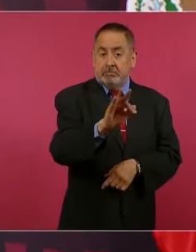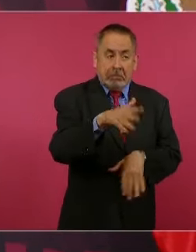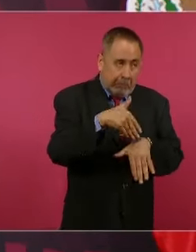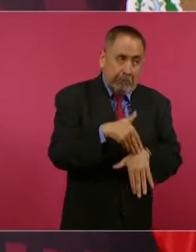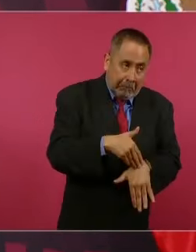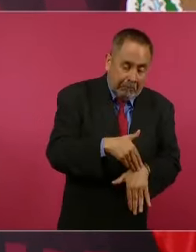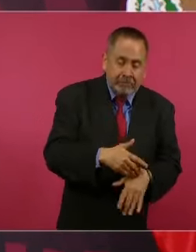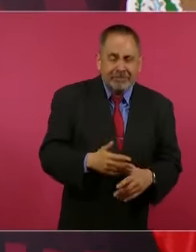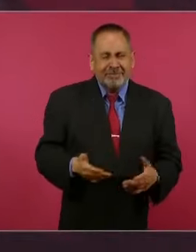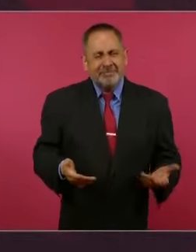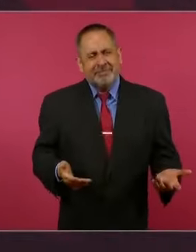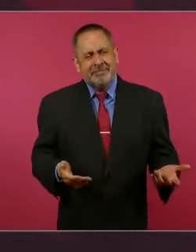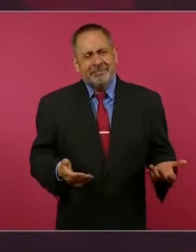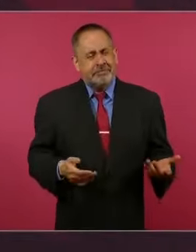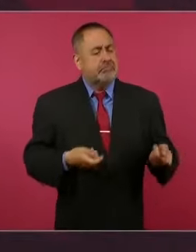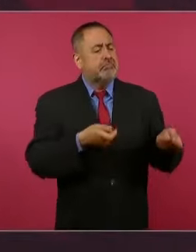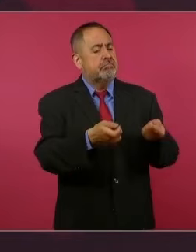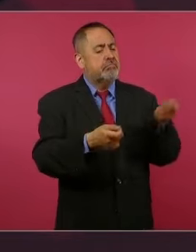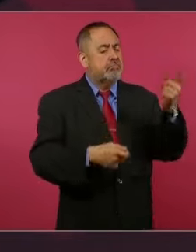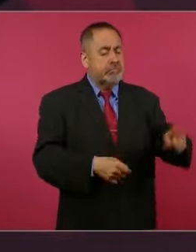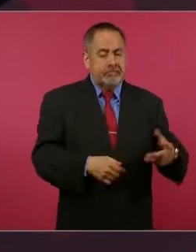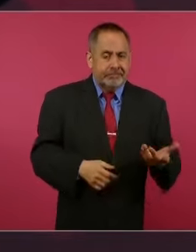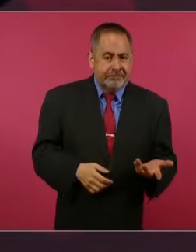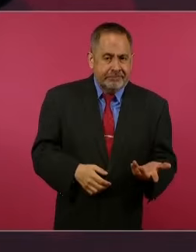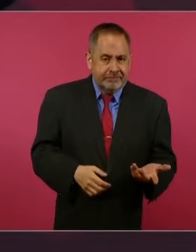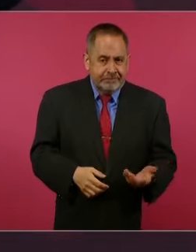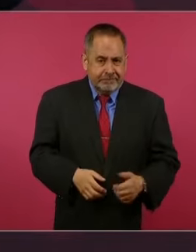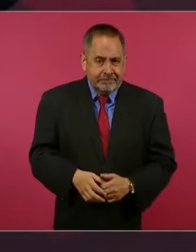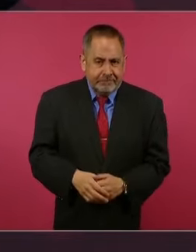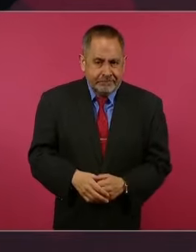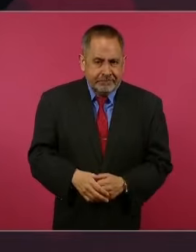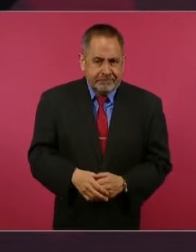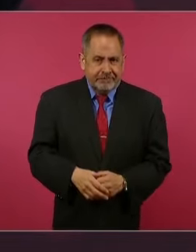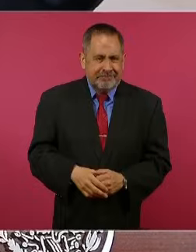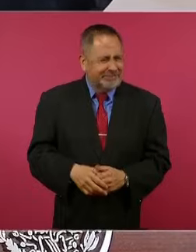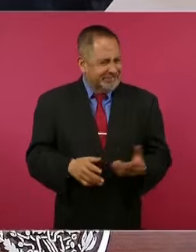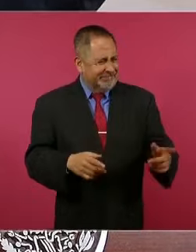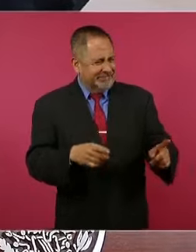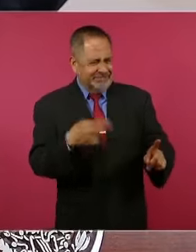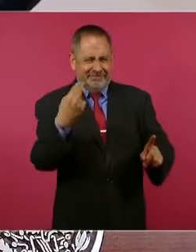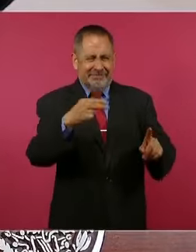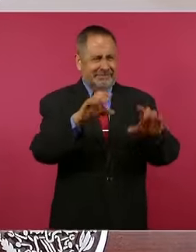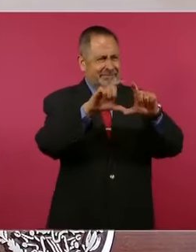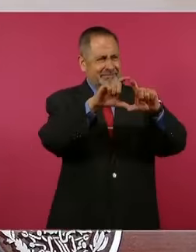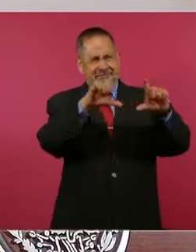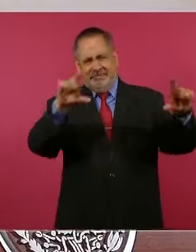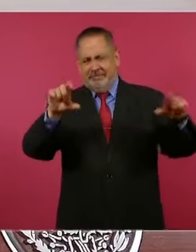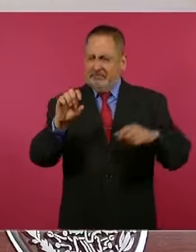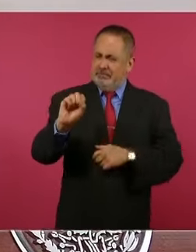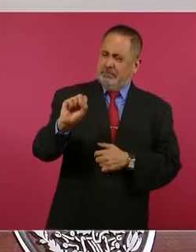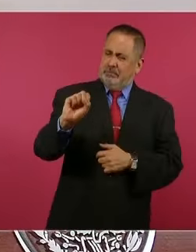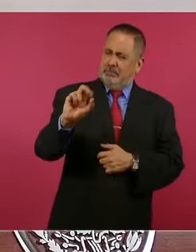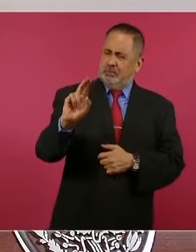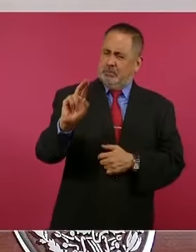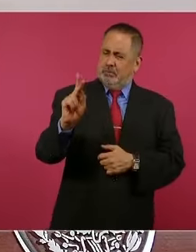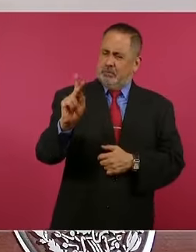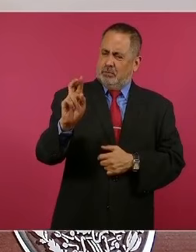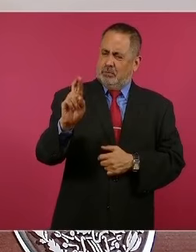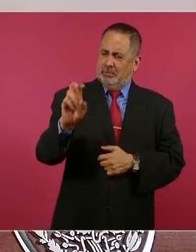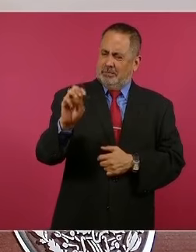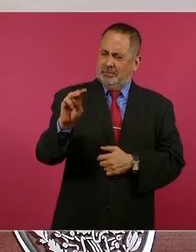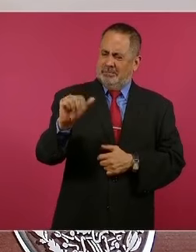económico y saben que se llama suprema corte de